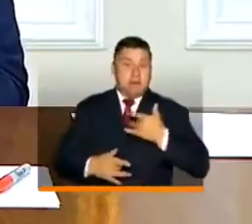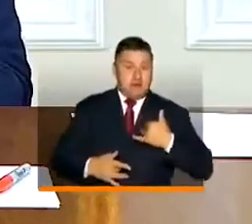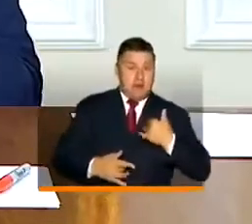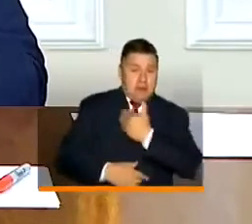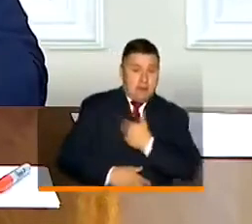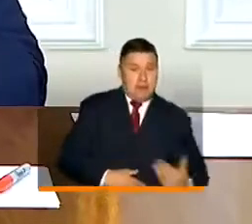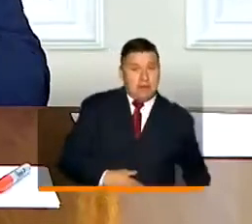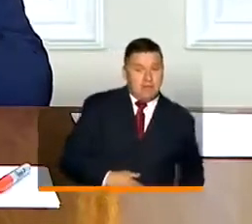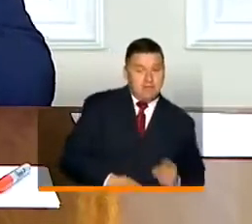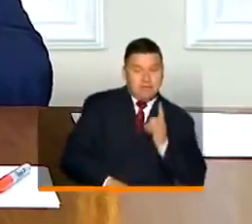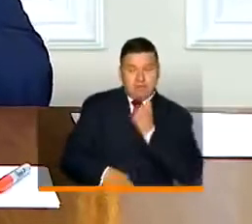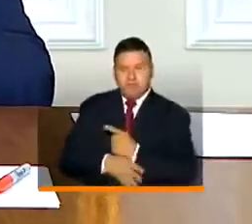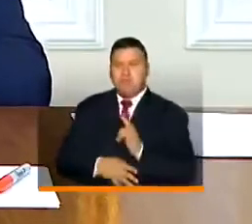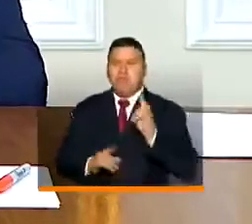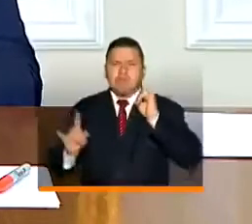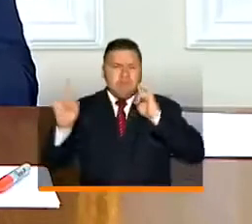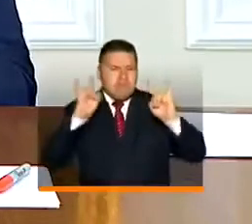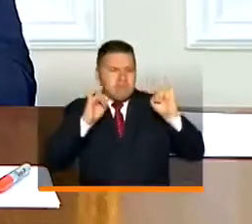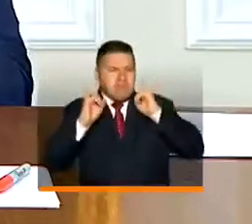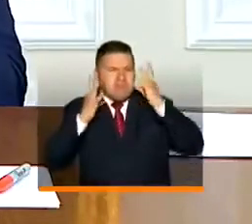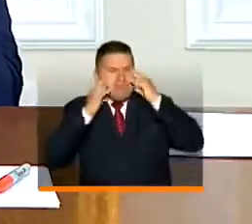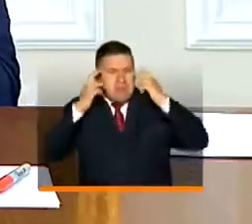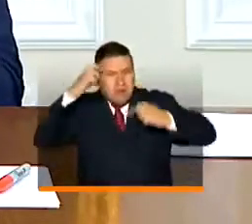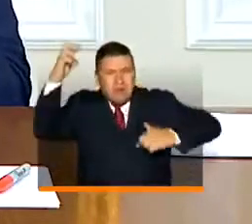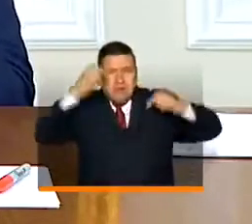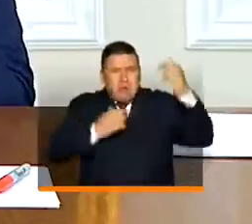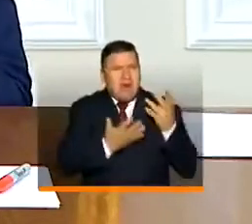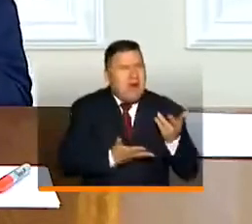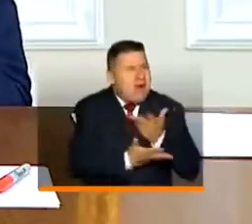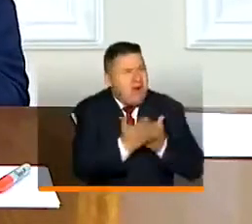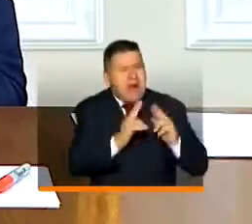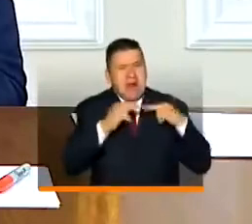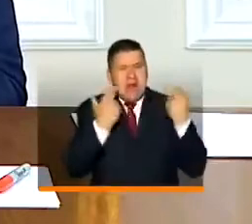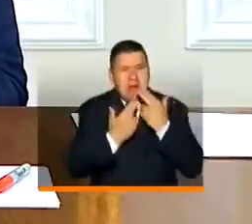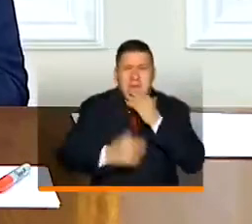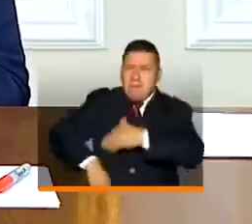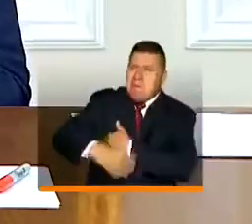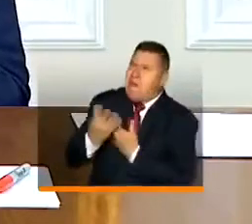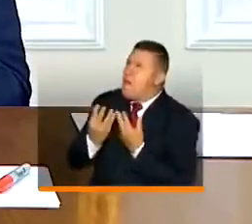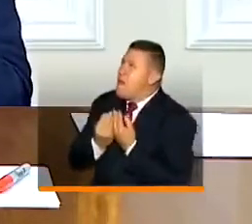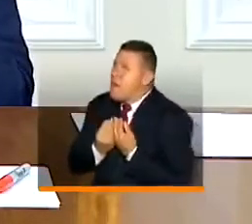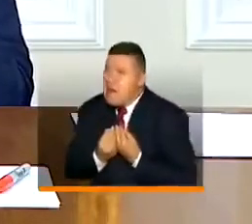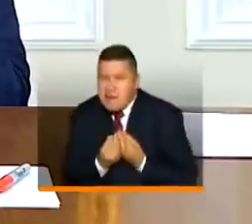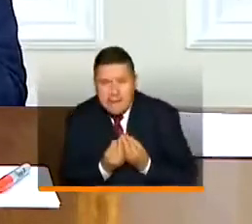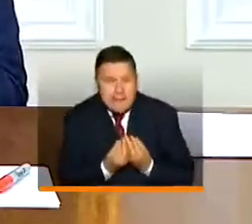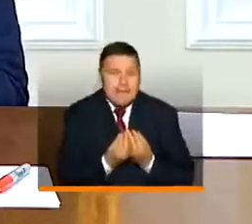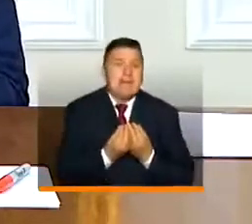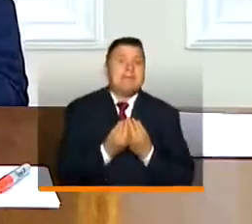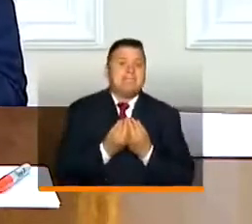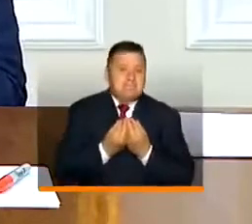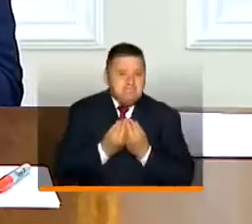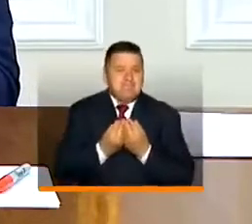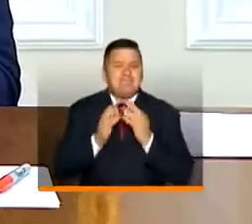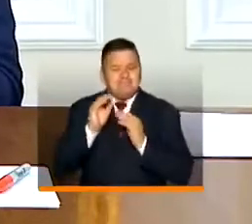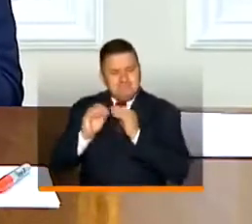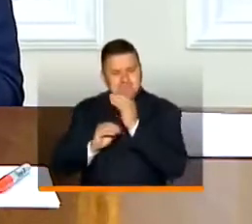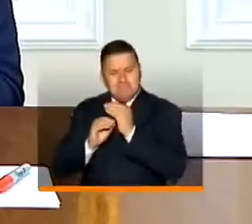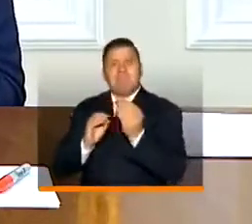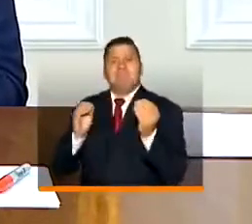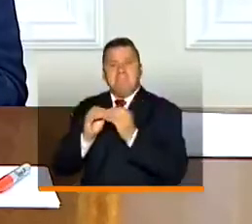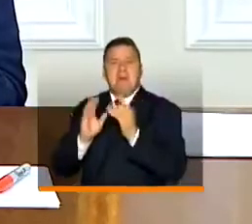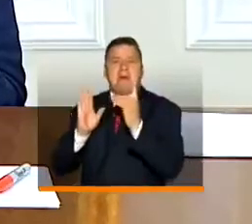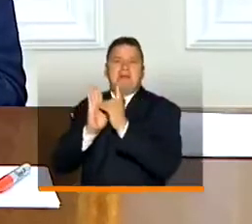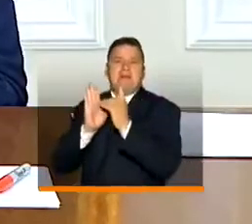Salud, luego de haber escuchado a todos los expertos, de escuchar los comentarios del ministerio, para que emitamos un